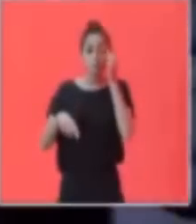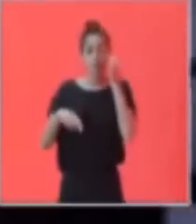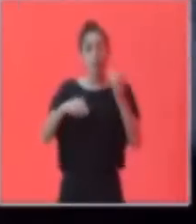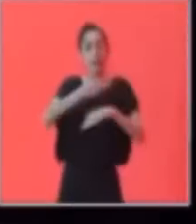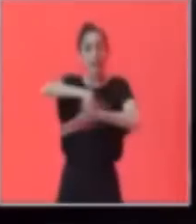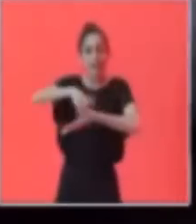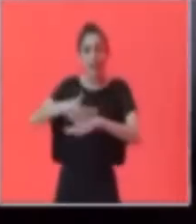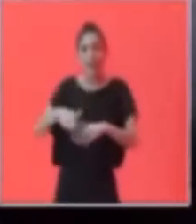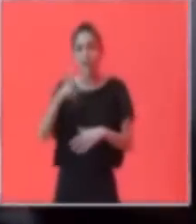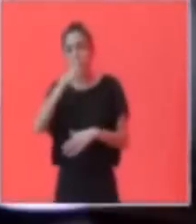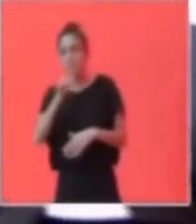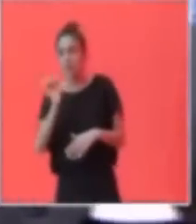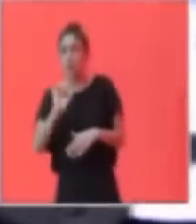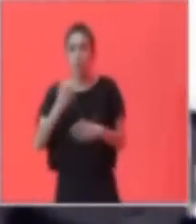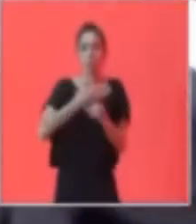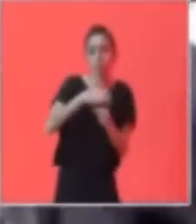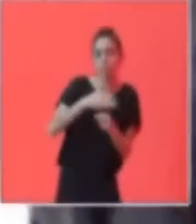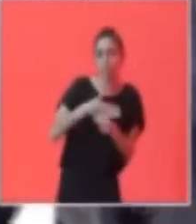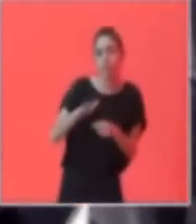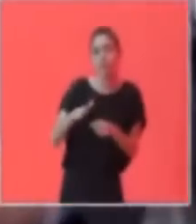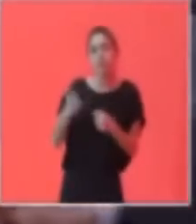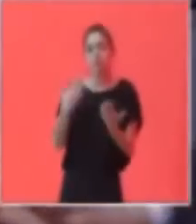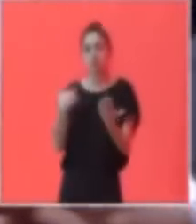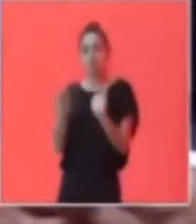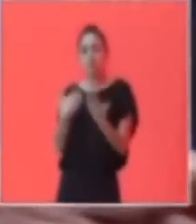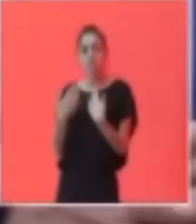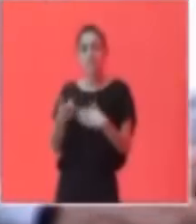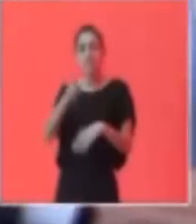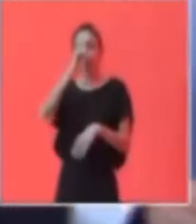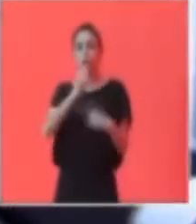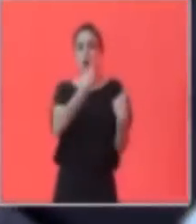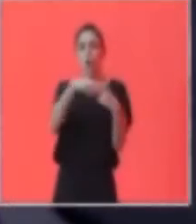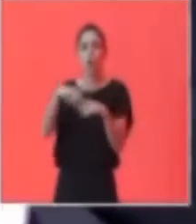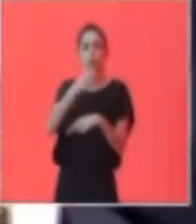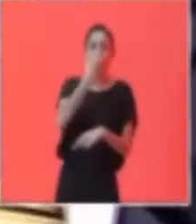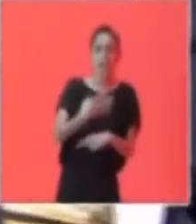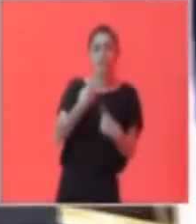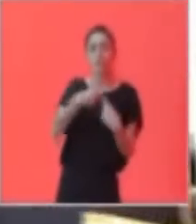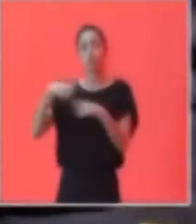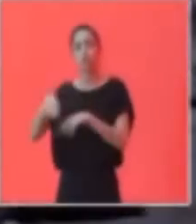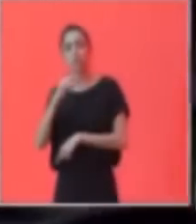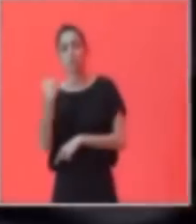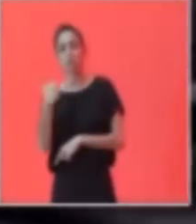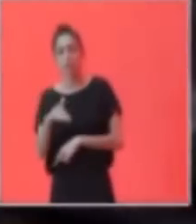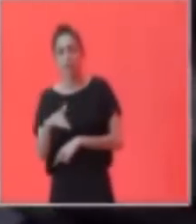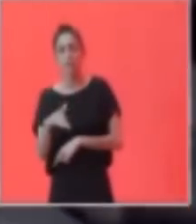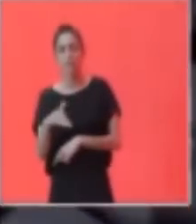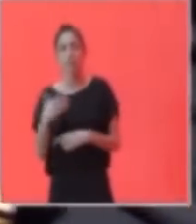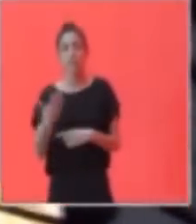con cualquiera de nuestros antepasados y recordando todo lo bueno y malo que hemos pasado ayer como